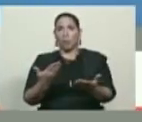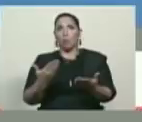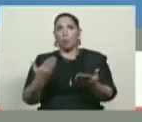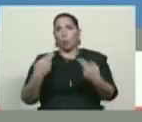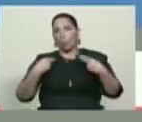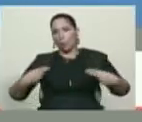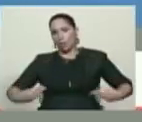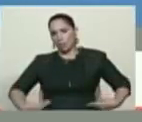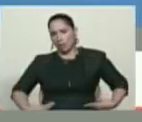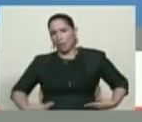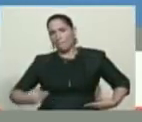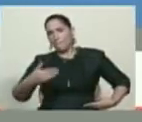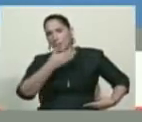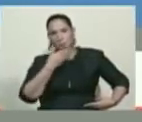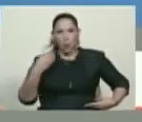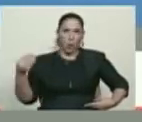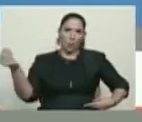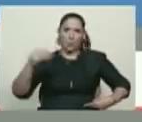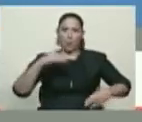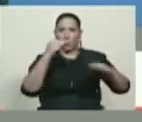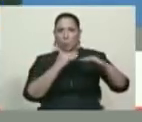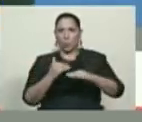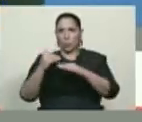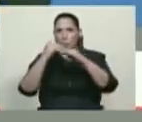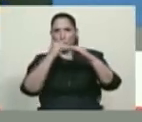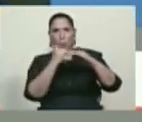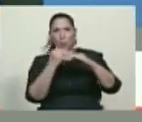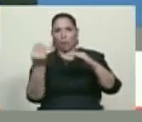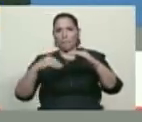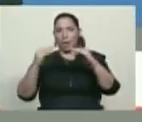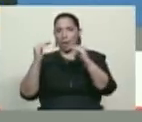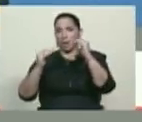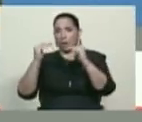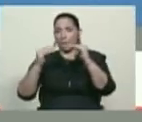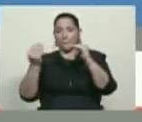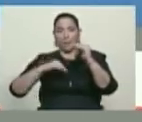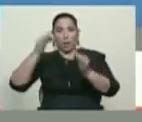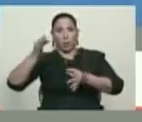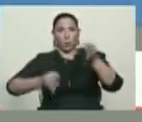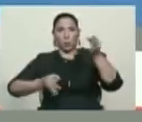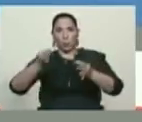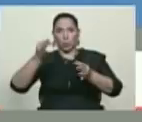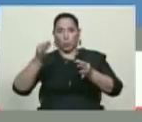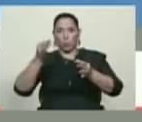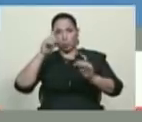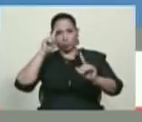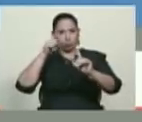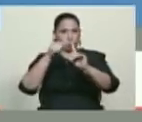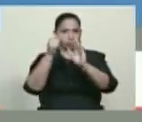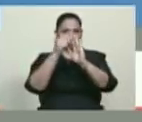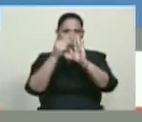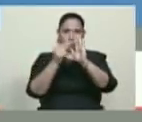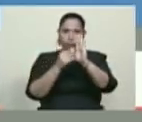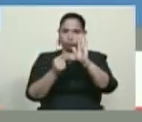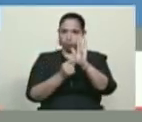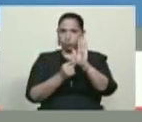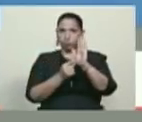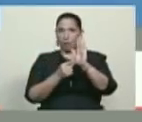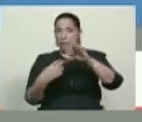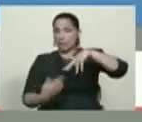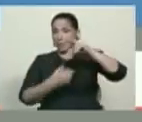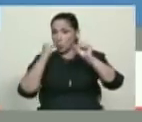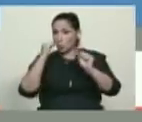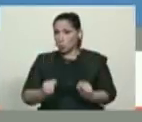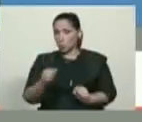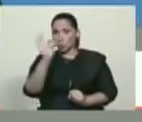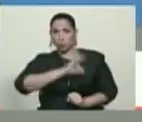más igualitaria, más equitativa, más justa. Desde muchos puntos de vista podemos decir que sería una revolución